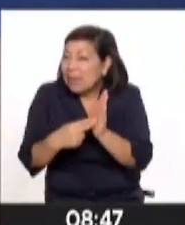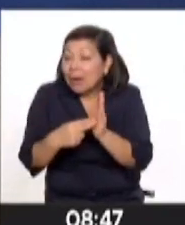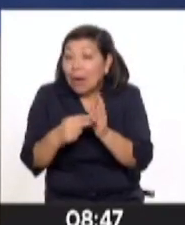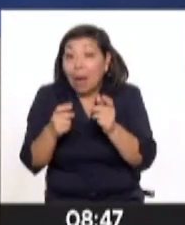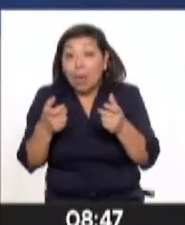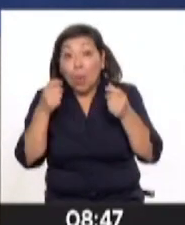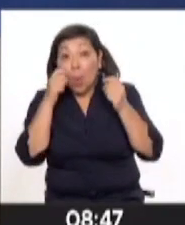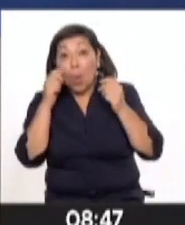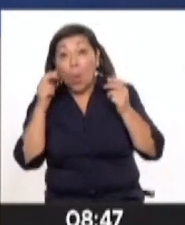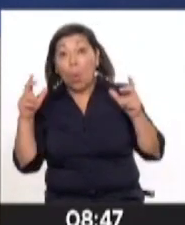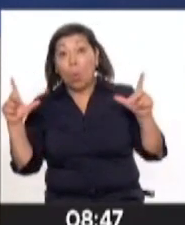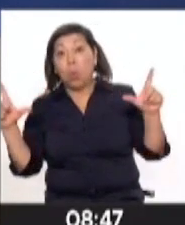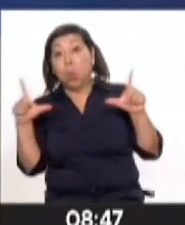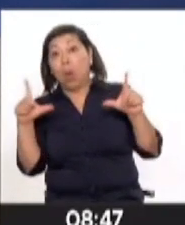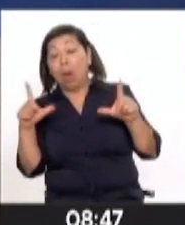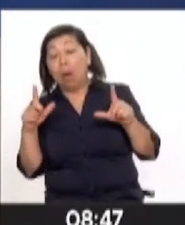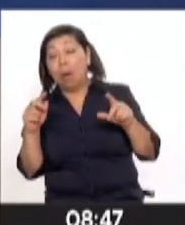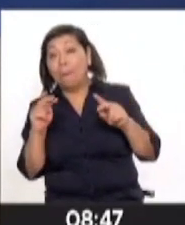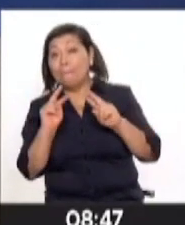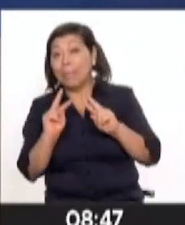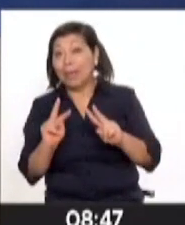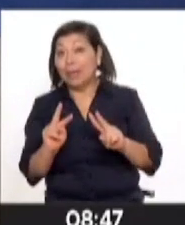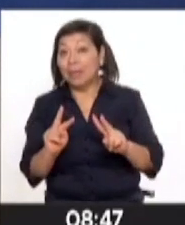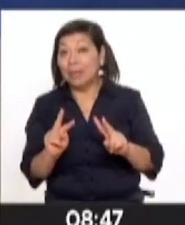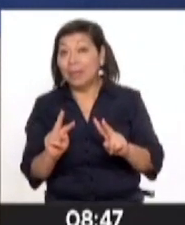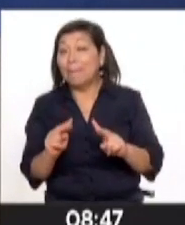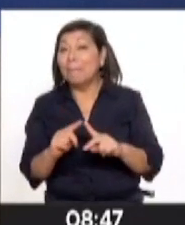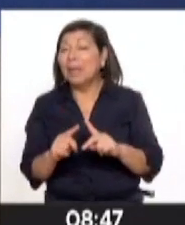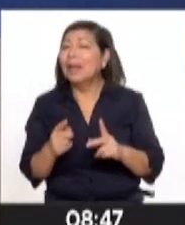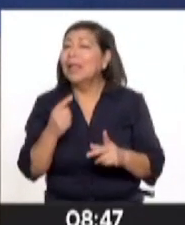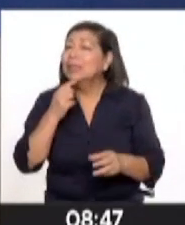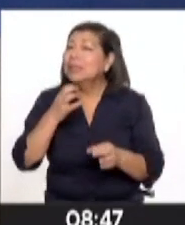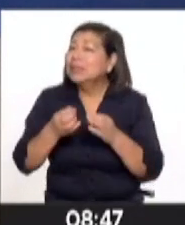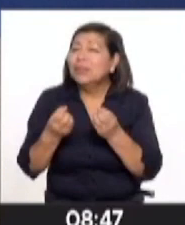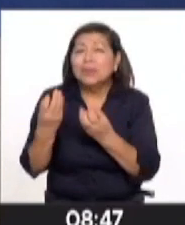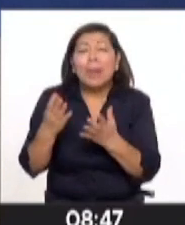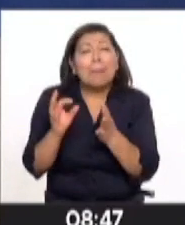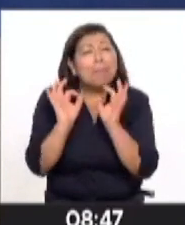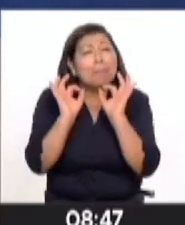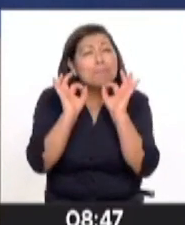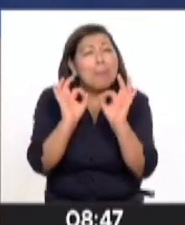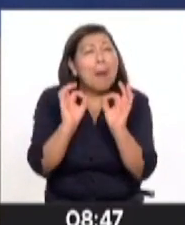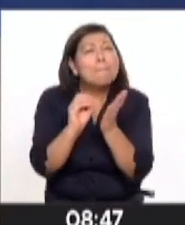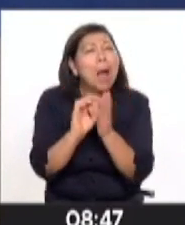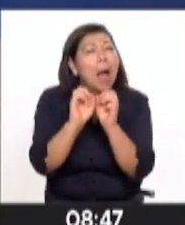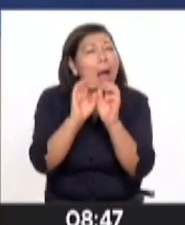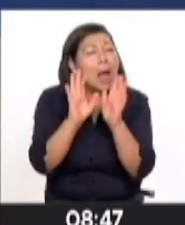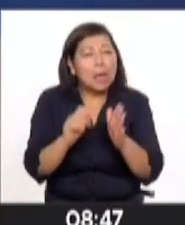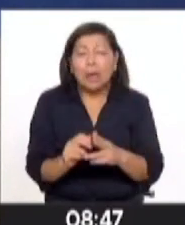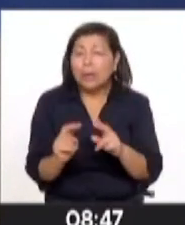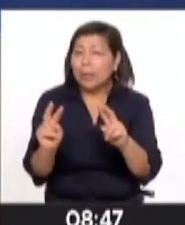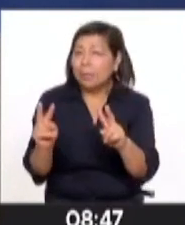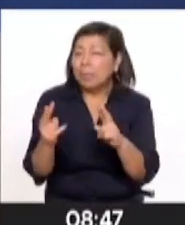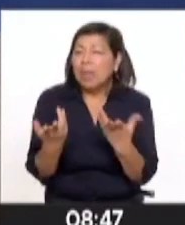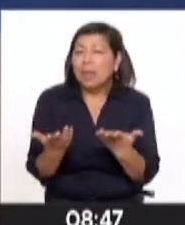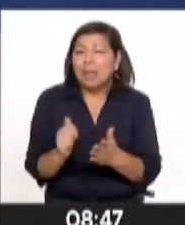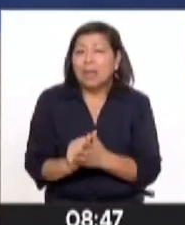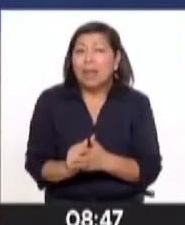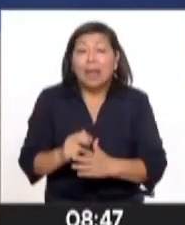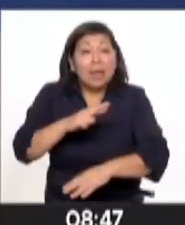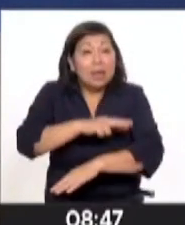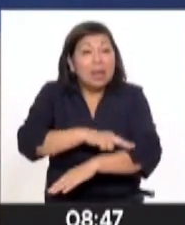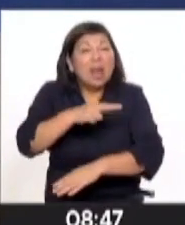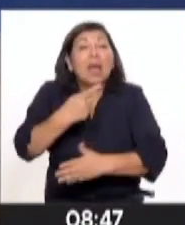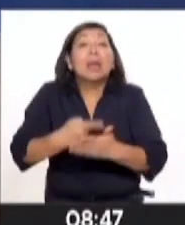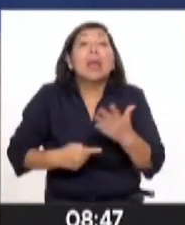alertas continuas que se dan desde el ENFEN. Solamente una información muy precisa y clara para los que nos están viendo desde regiones.